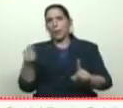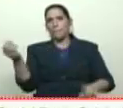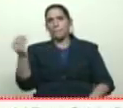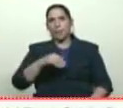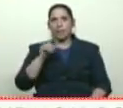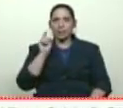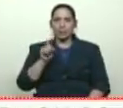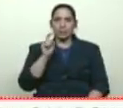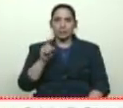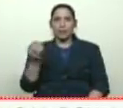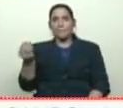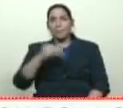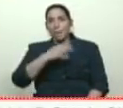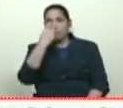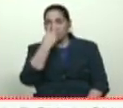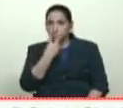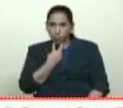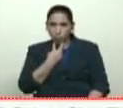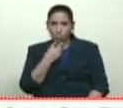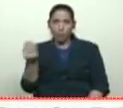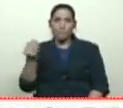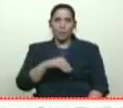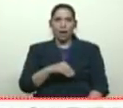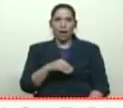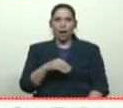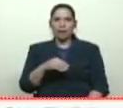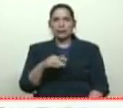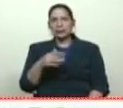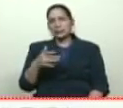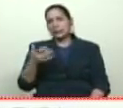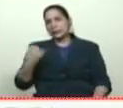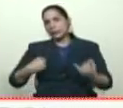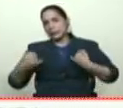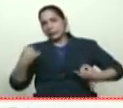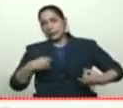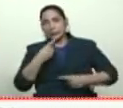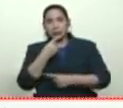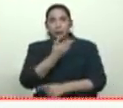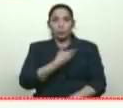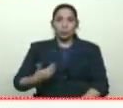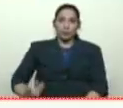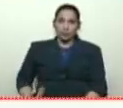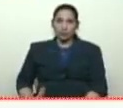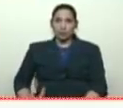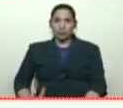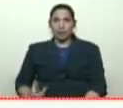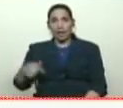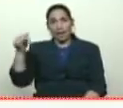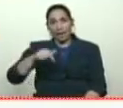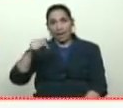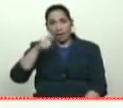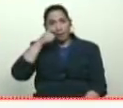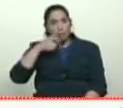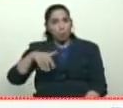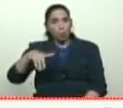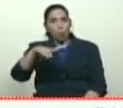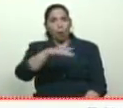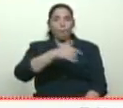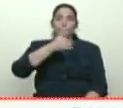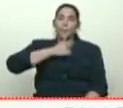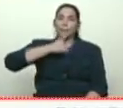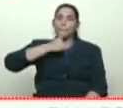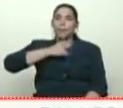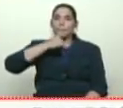necesitan. Mientras más pobre, es más afectado. Y lo que ha dicho el presidente es que este pueblo ha resistido.